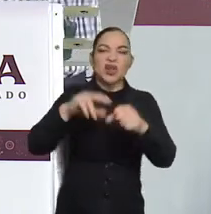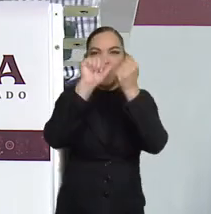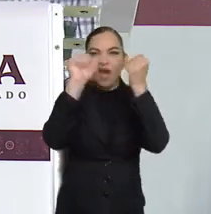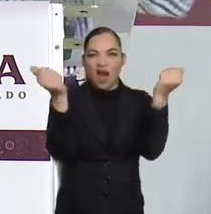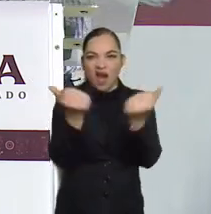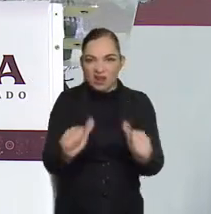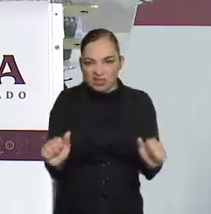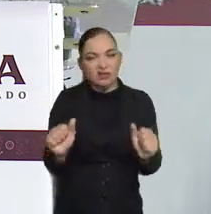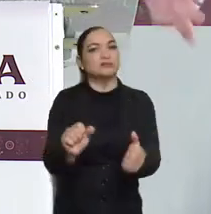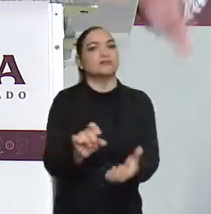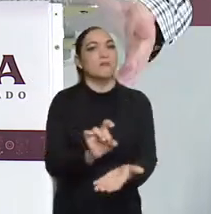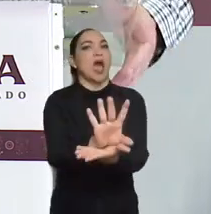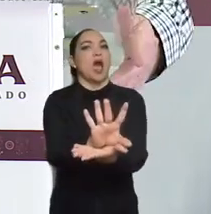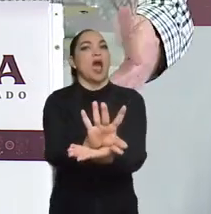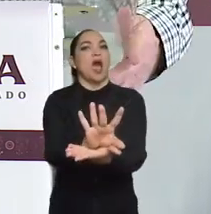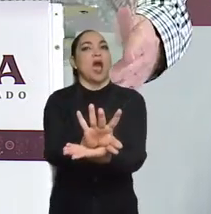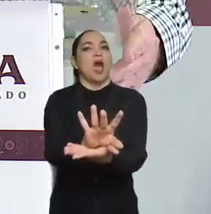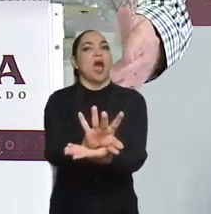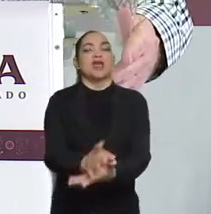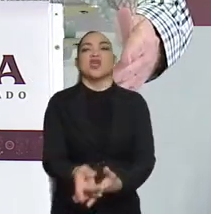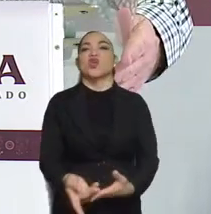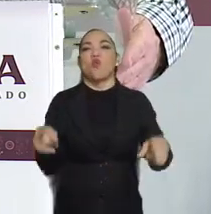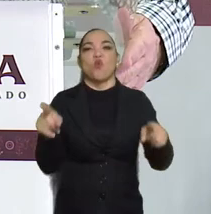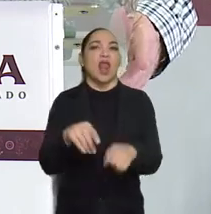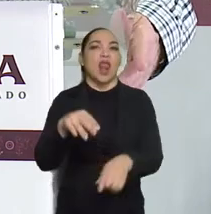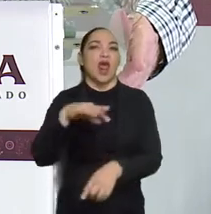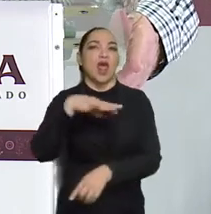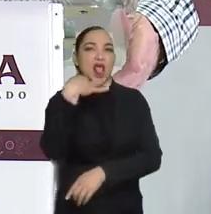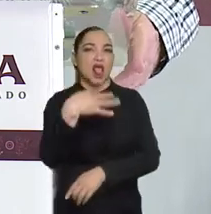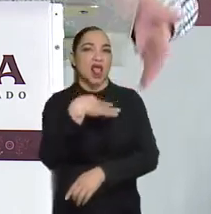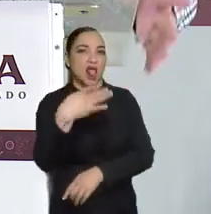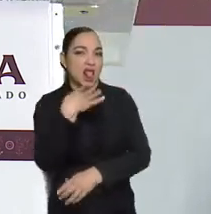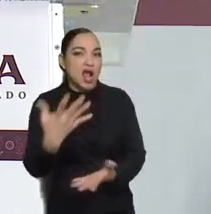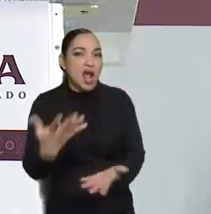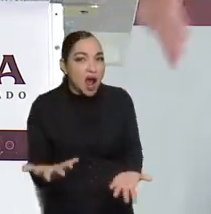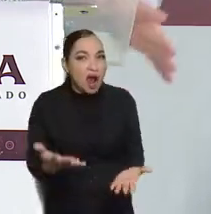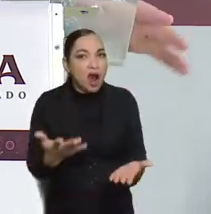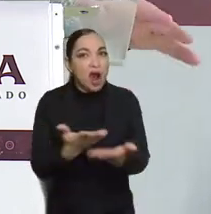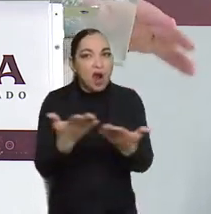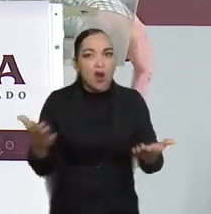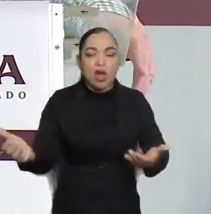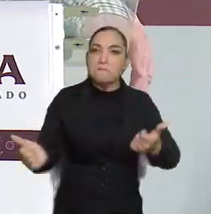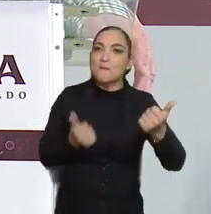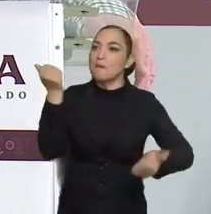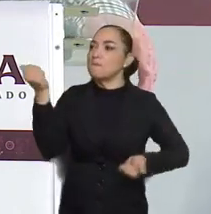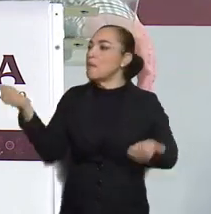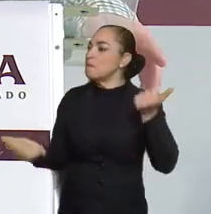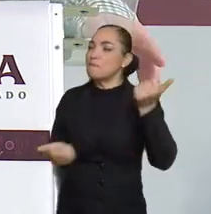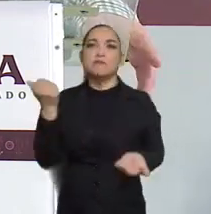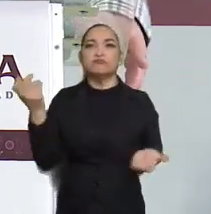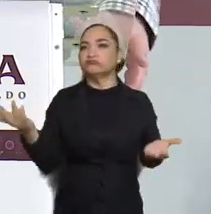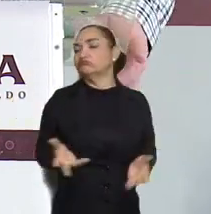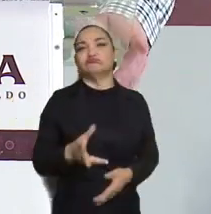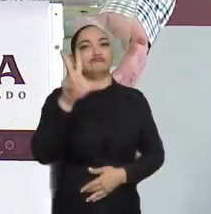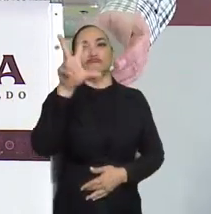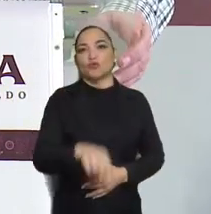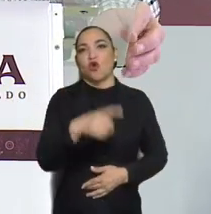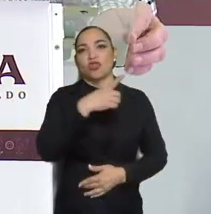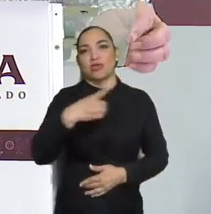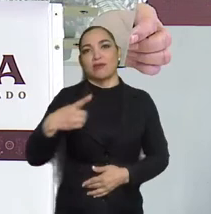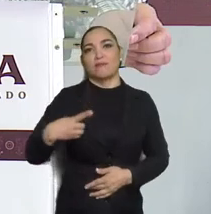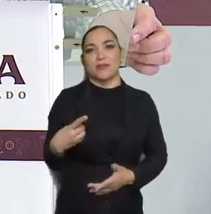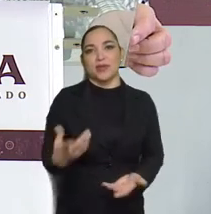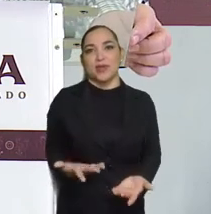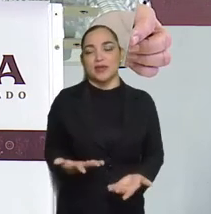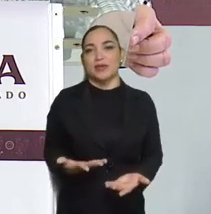también, por las mismas razones. Porque llegan y ahora se creen que somos los dueños del... Esta